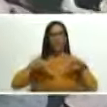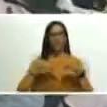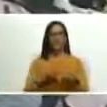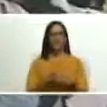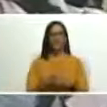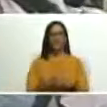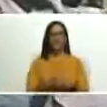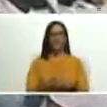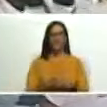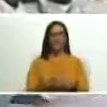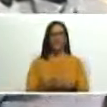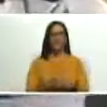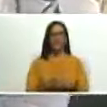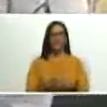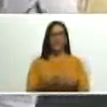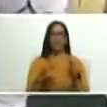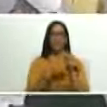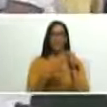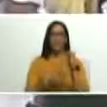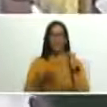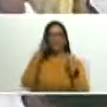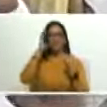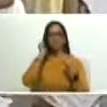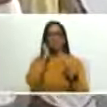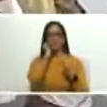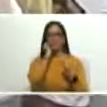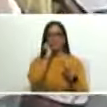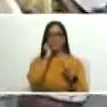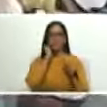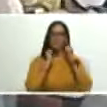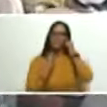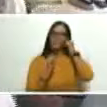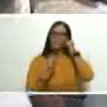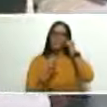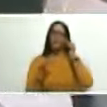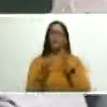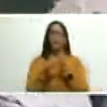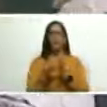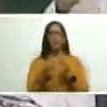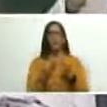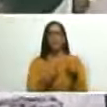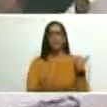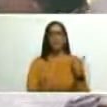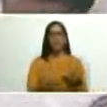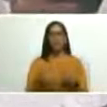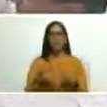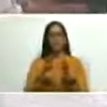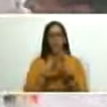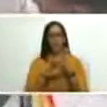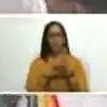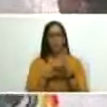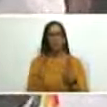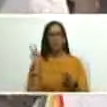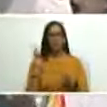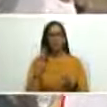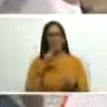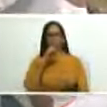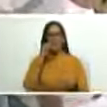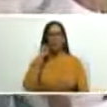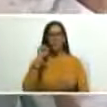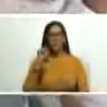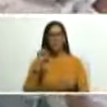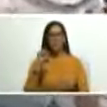vemos pronto en el Parque Generalísimo Francisco de Miranda, donde el presidente constitucional de la República Bolivariana de Venezuela, Nicolás